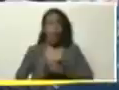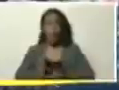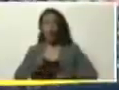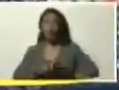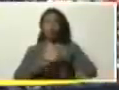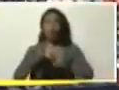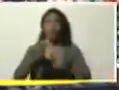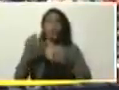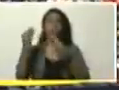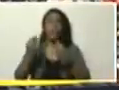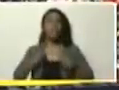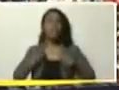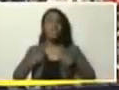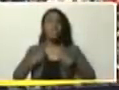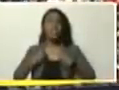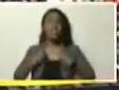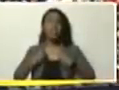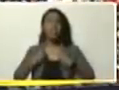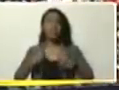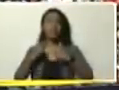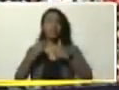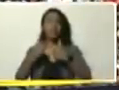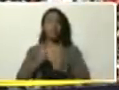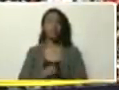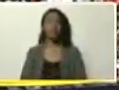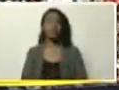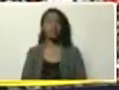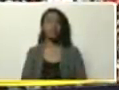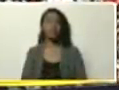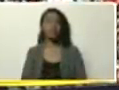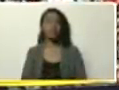del vivir viviendo.